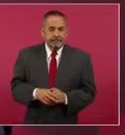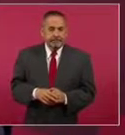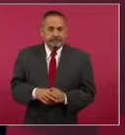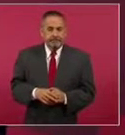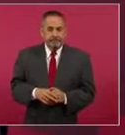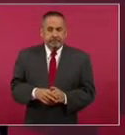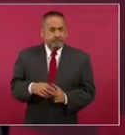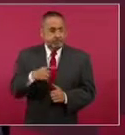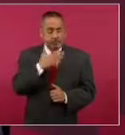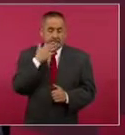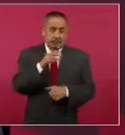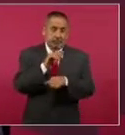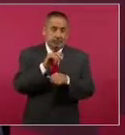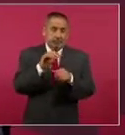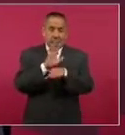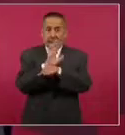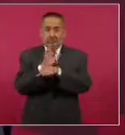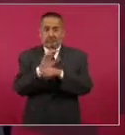es arte,